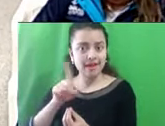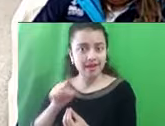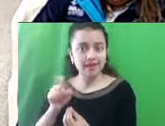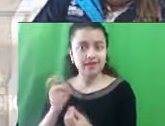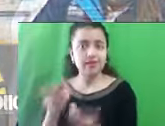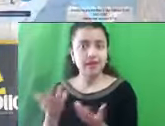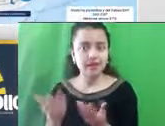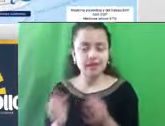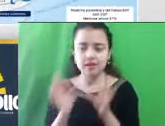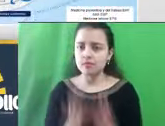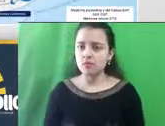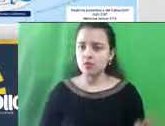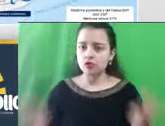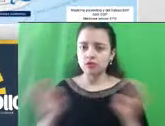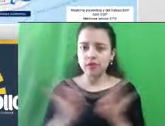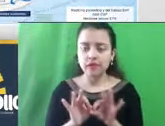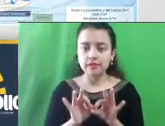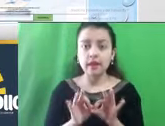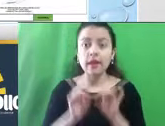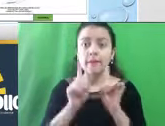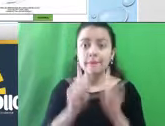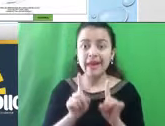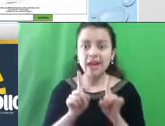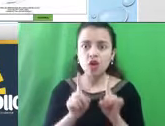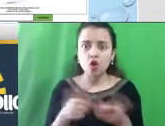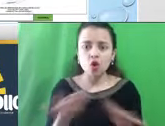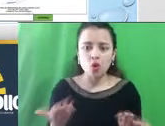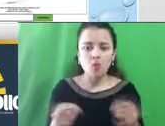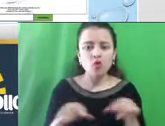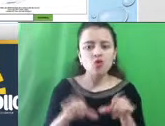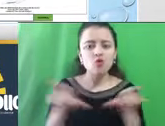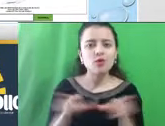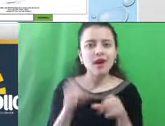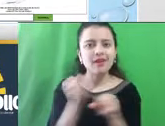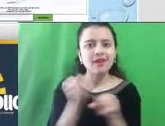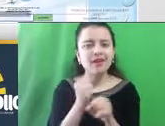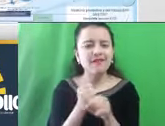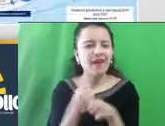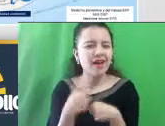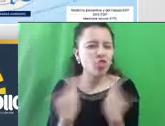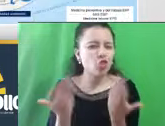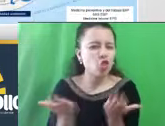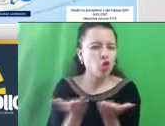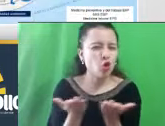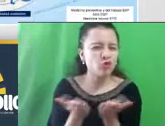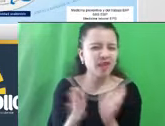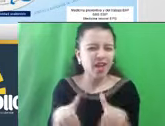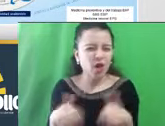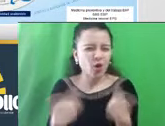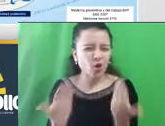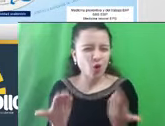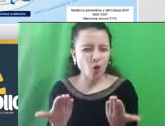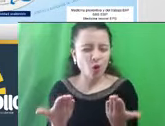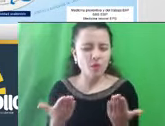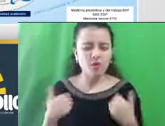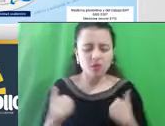tengan ambientes de trabajo seguro, desarrollo adecuado en sus condiciones de bienestar y de